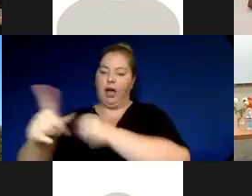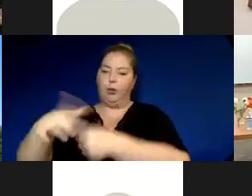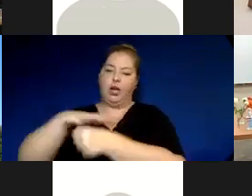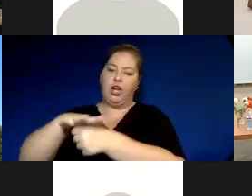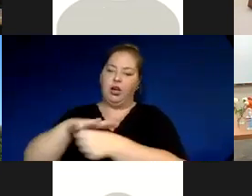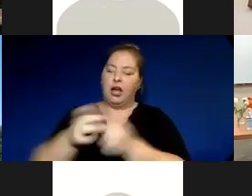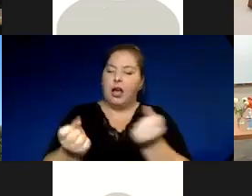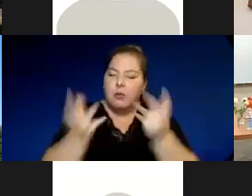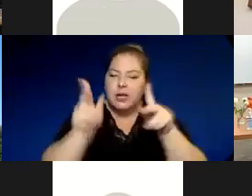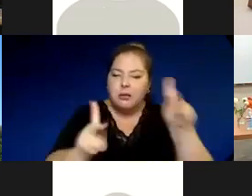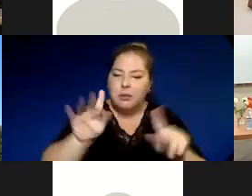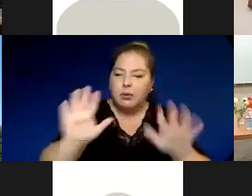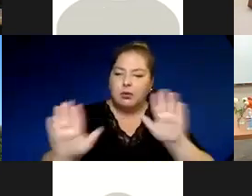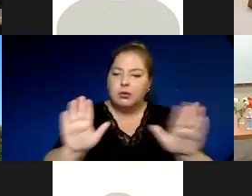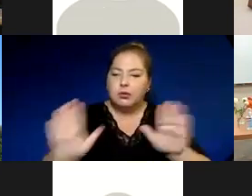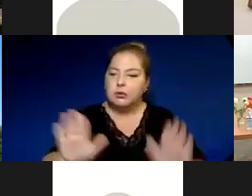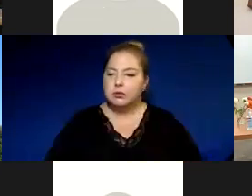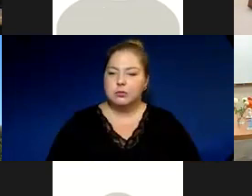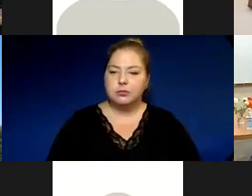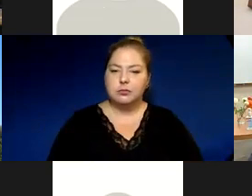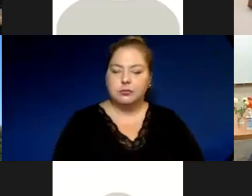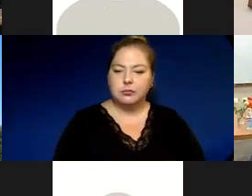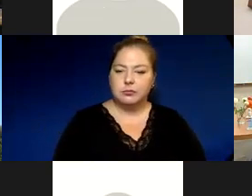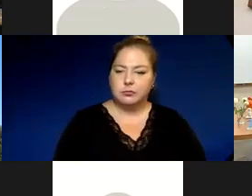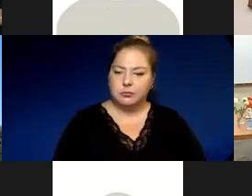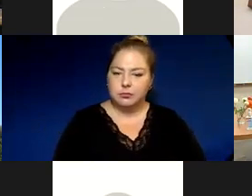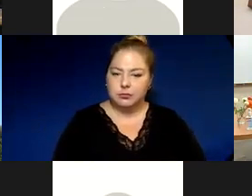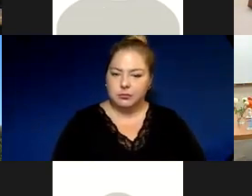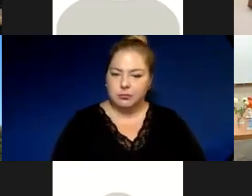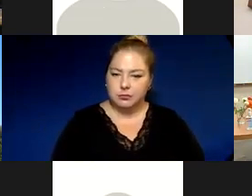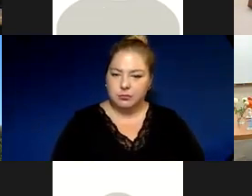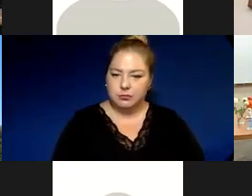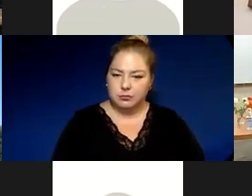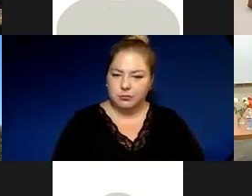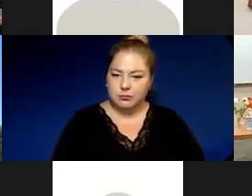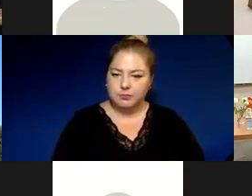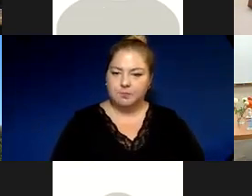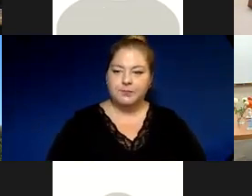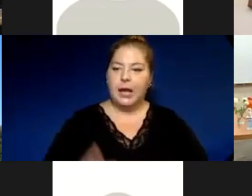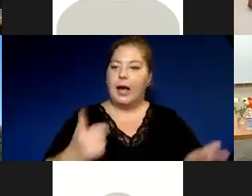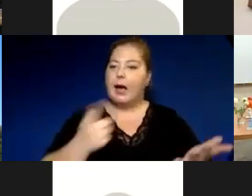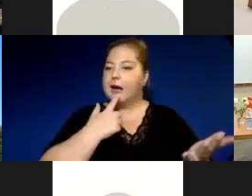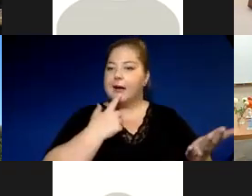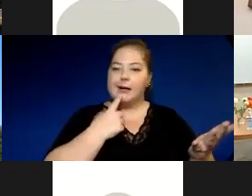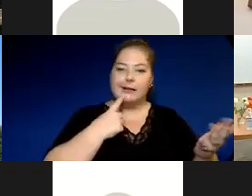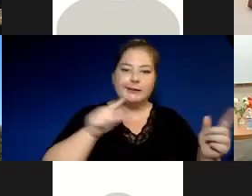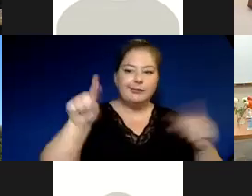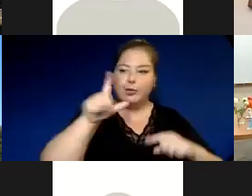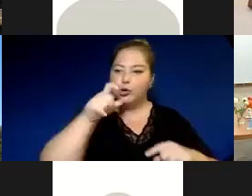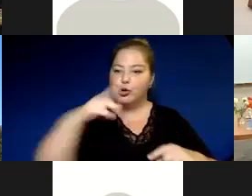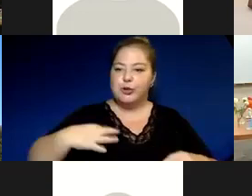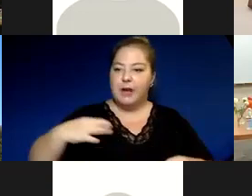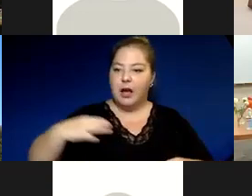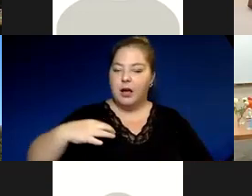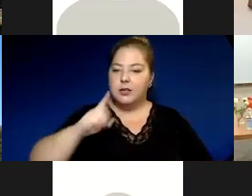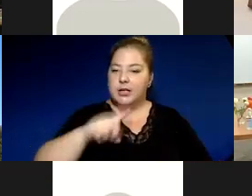Jefe Nichols, ¿sabes esas cifras? Caso contrario, luego le puedo responder a Karen con las cifras